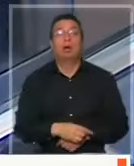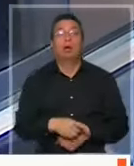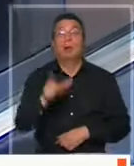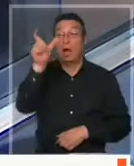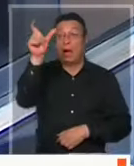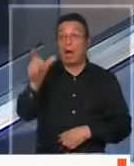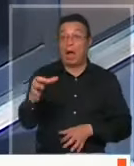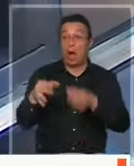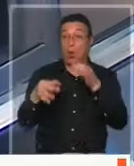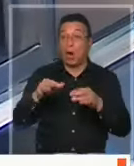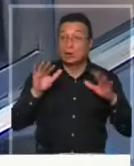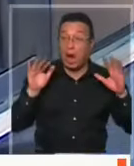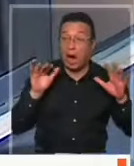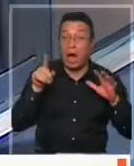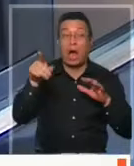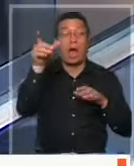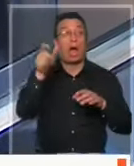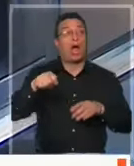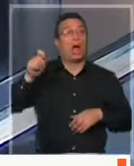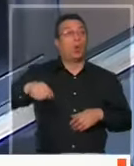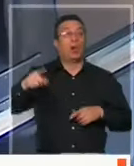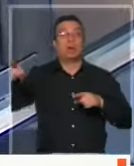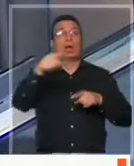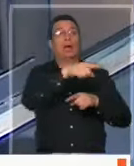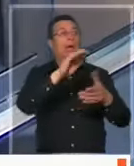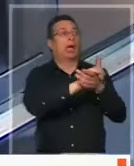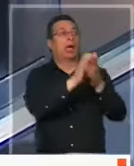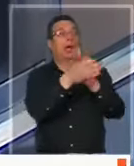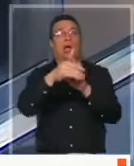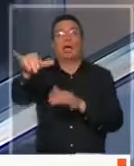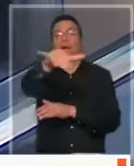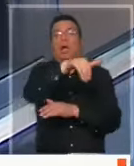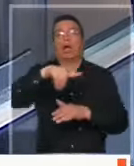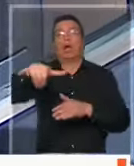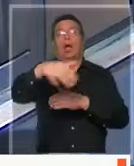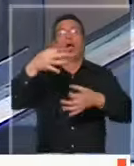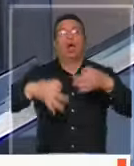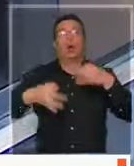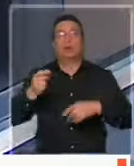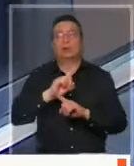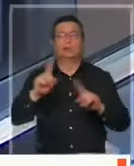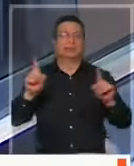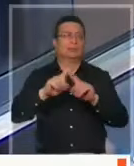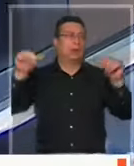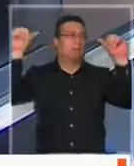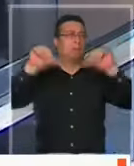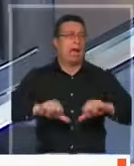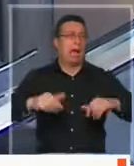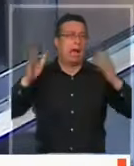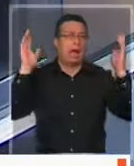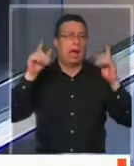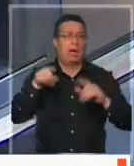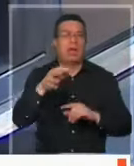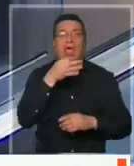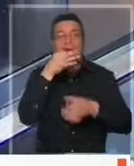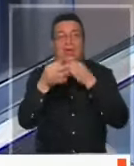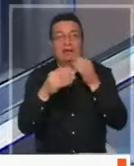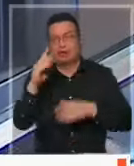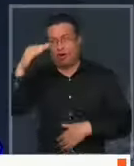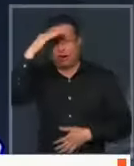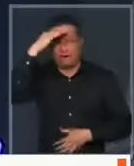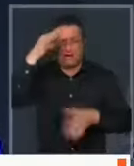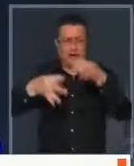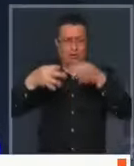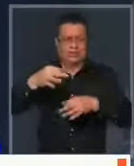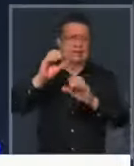tratarse de los jueces que tienen entre ellos sus movidas, no estoy para nada de acuerdo. E incluso al final eso te dice que la gente ya no confía en la